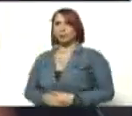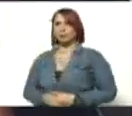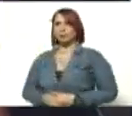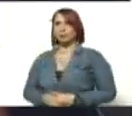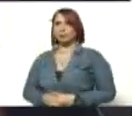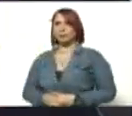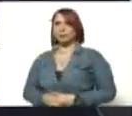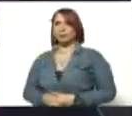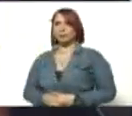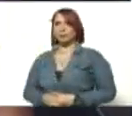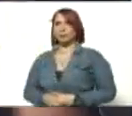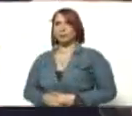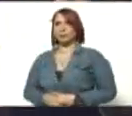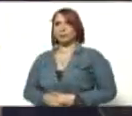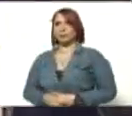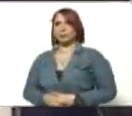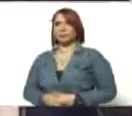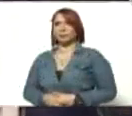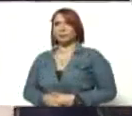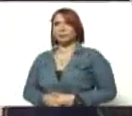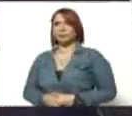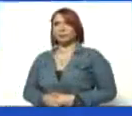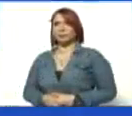Yelixa Santaella.